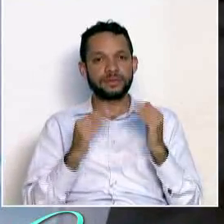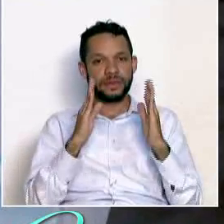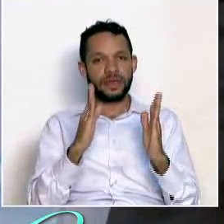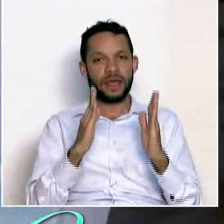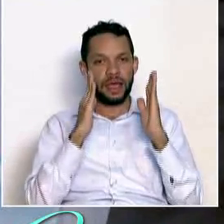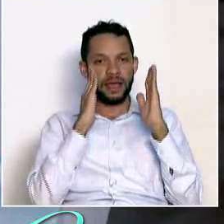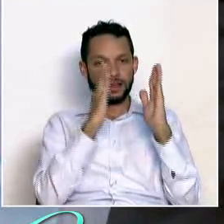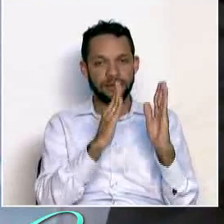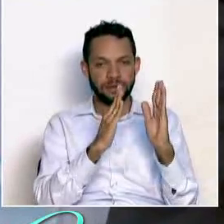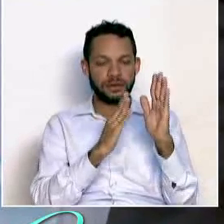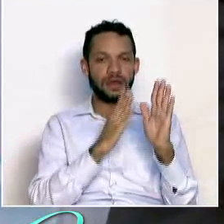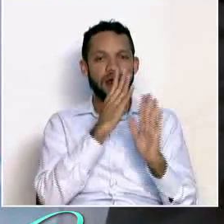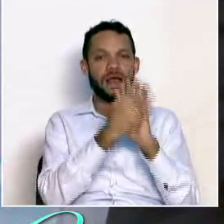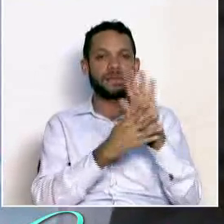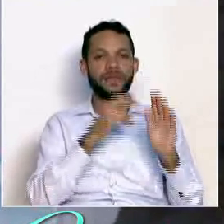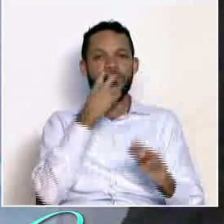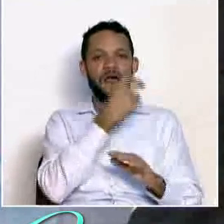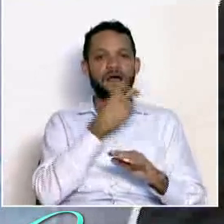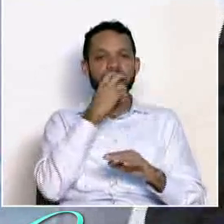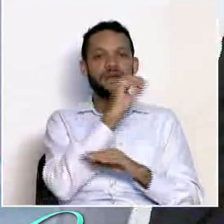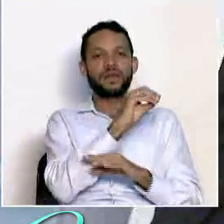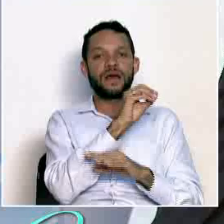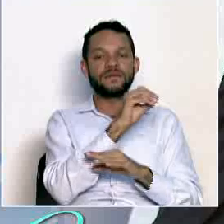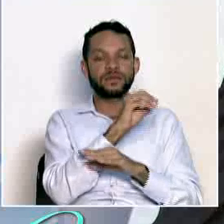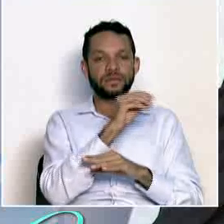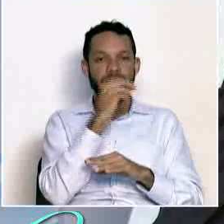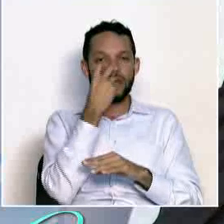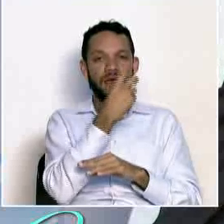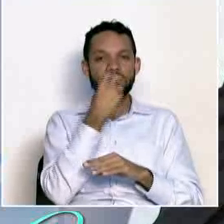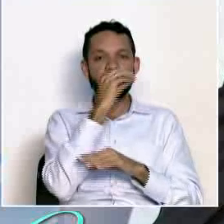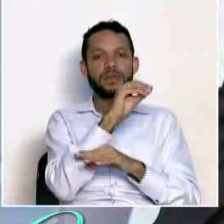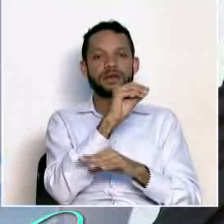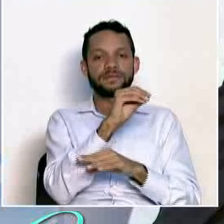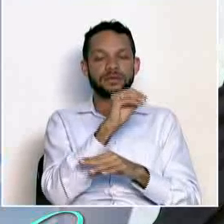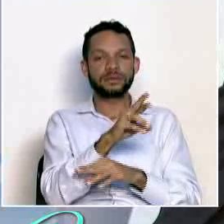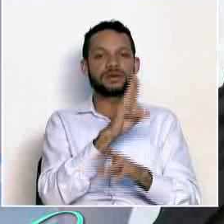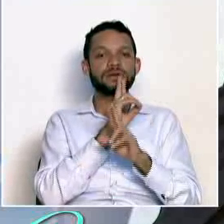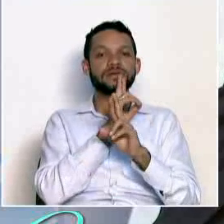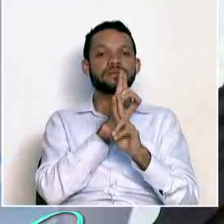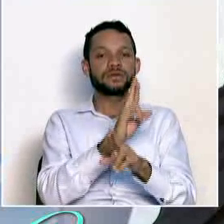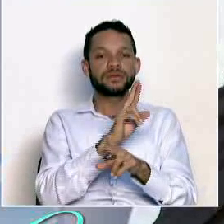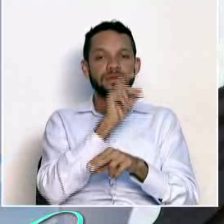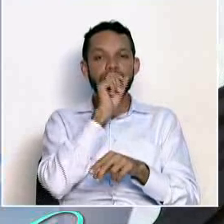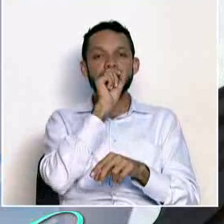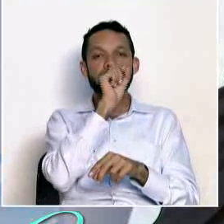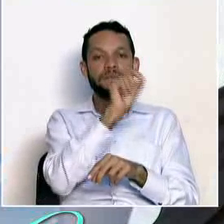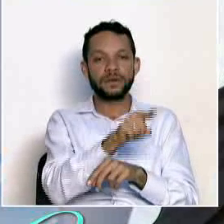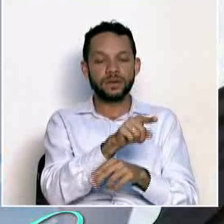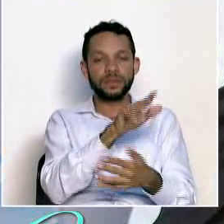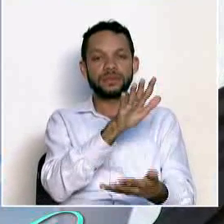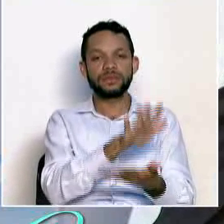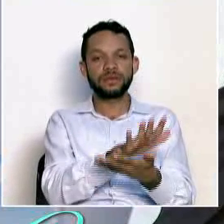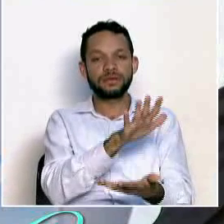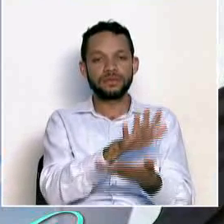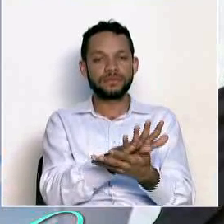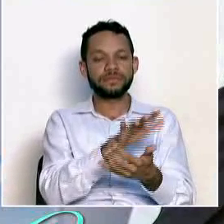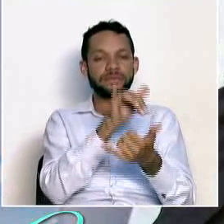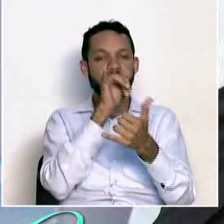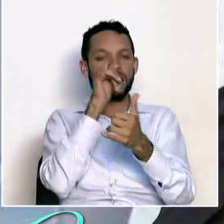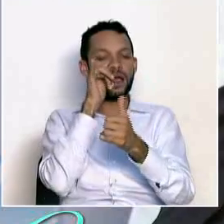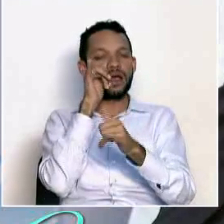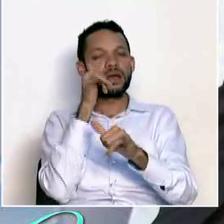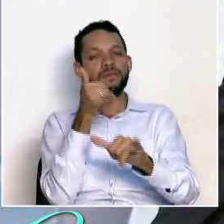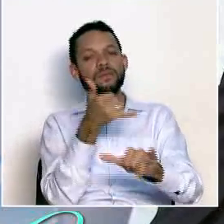voz. Puedes responder a mis preguntas y permanecer en el estado de profundidad en